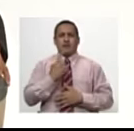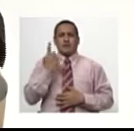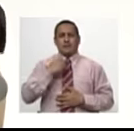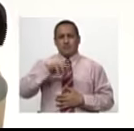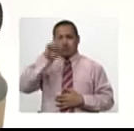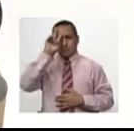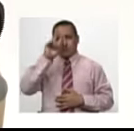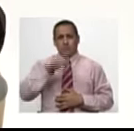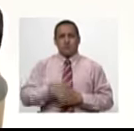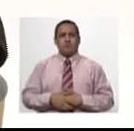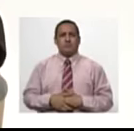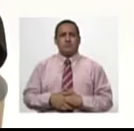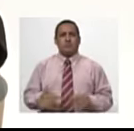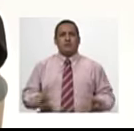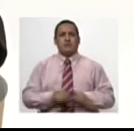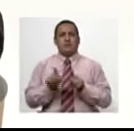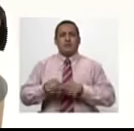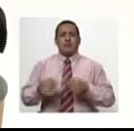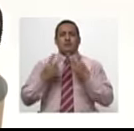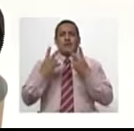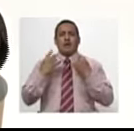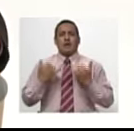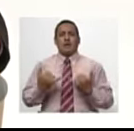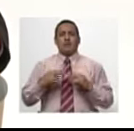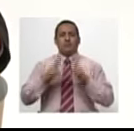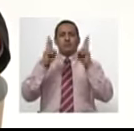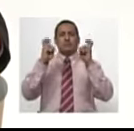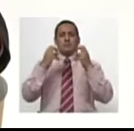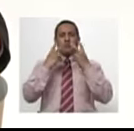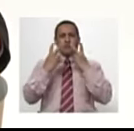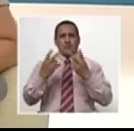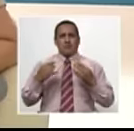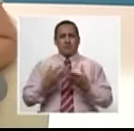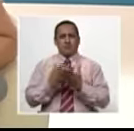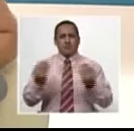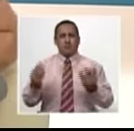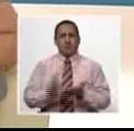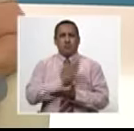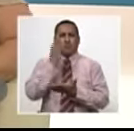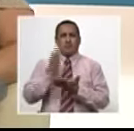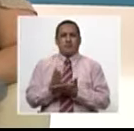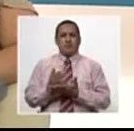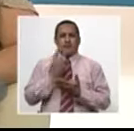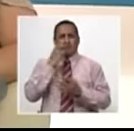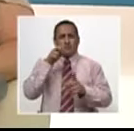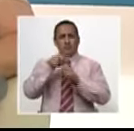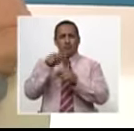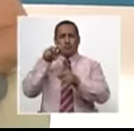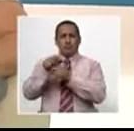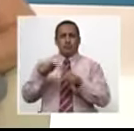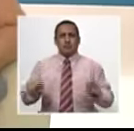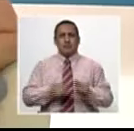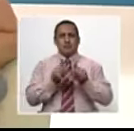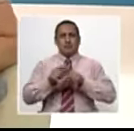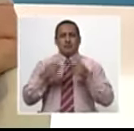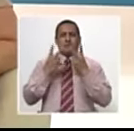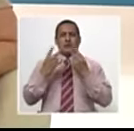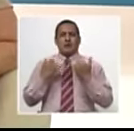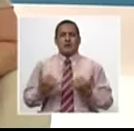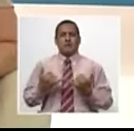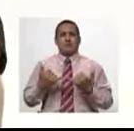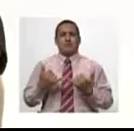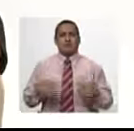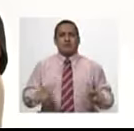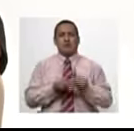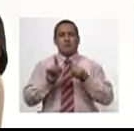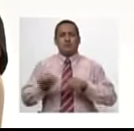Ya, eso es... ¿No? O sea, hay un tema... Es que son muchas alfombras, ¿no? Uno va descubriendo ahí y es como que, no, mejor no. Sí, y